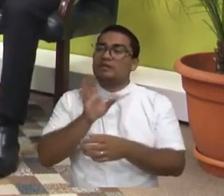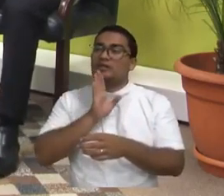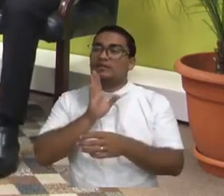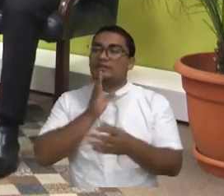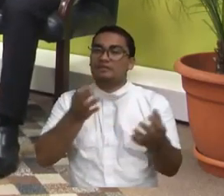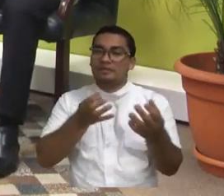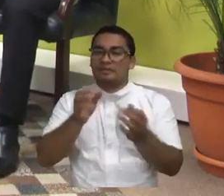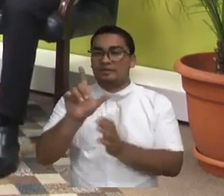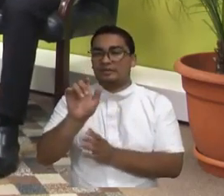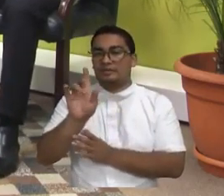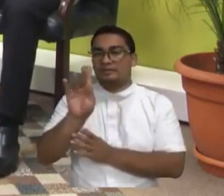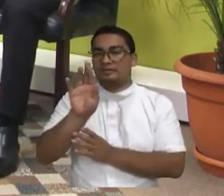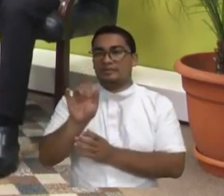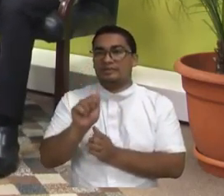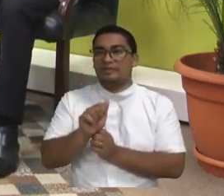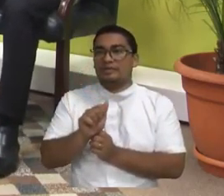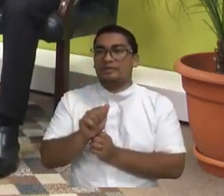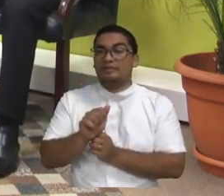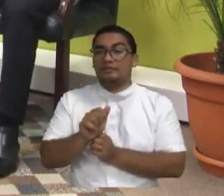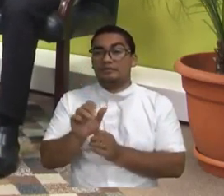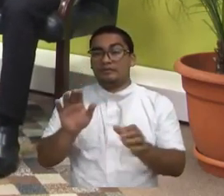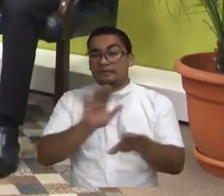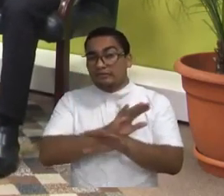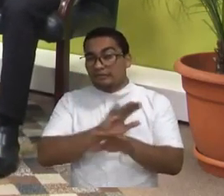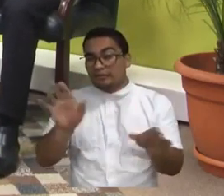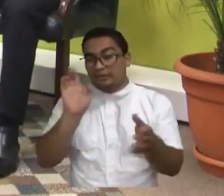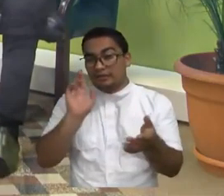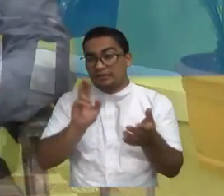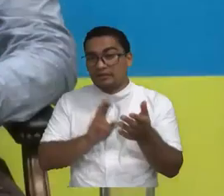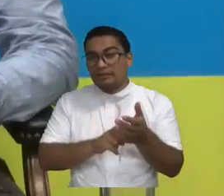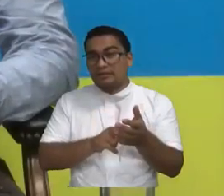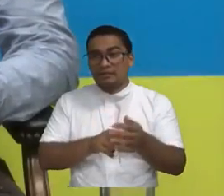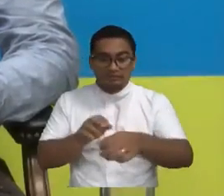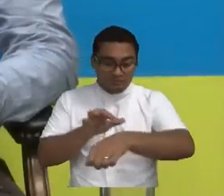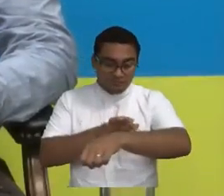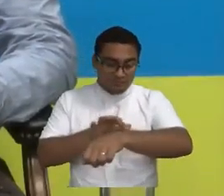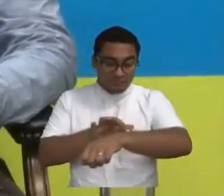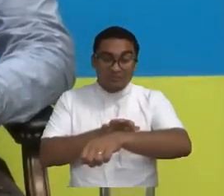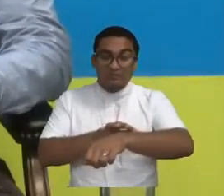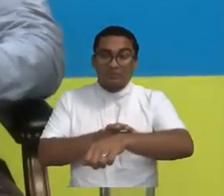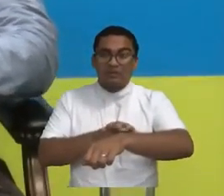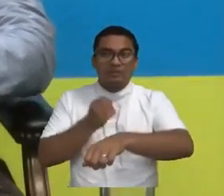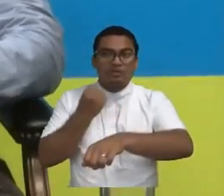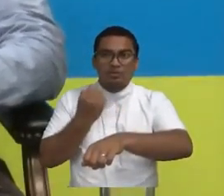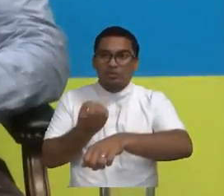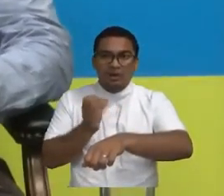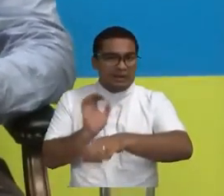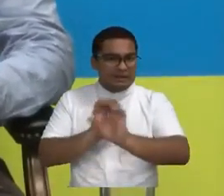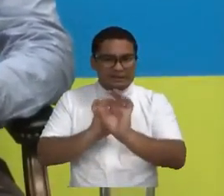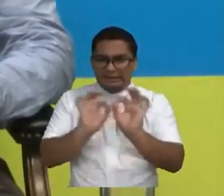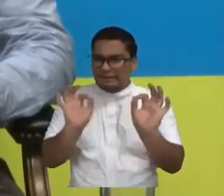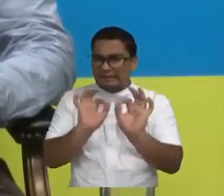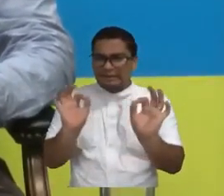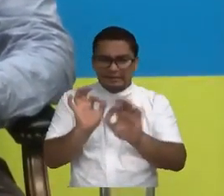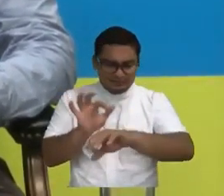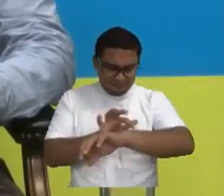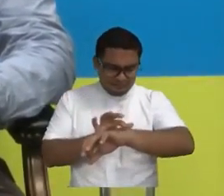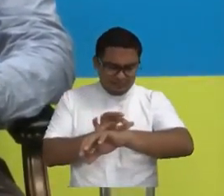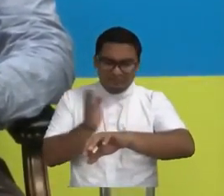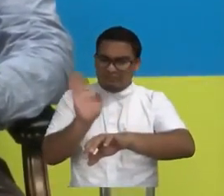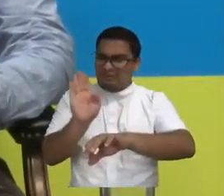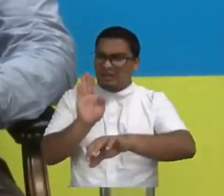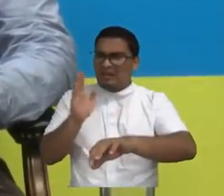la lepra. Antes de concluir, recuerde, aquella mancha que no duele, una mancha en la piel que aparezca blanca,